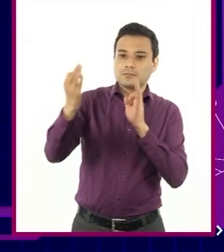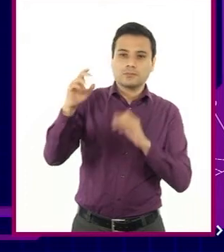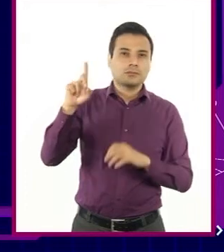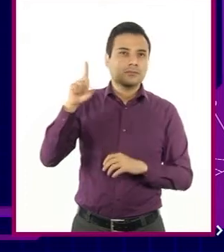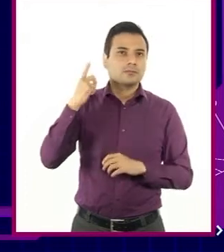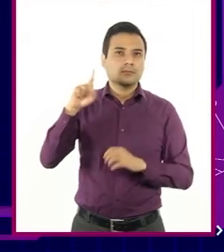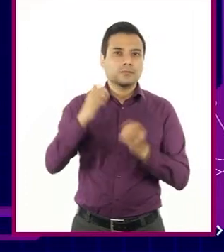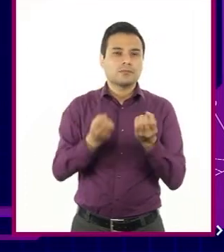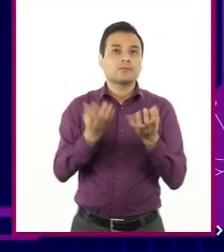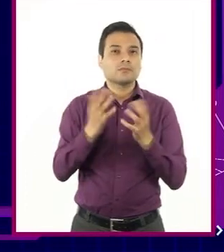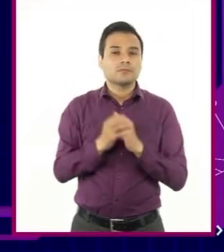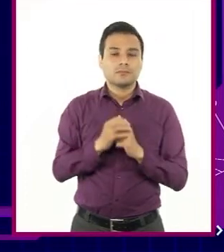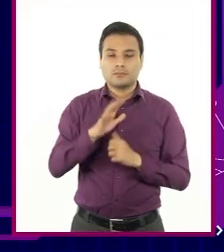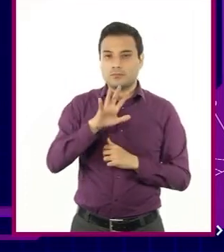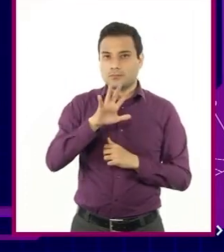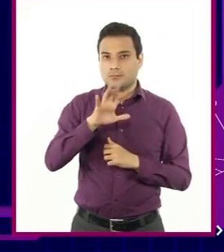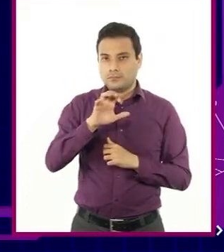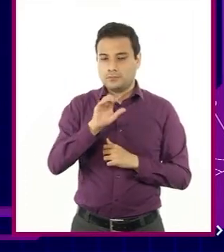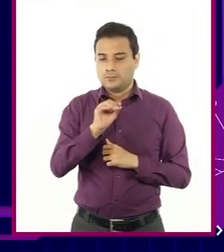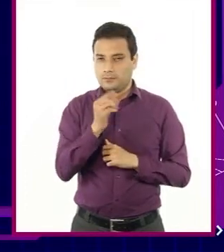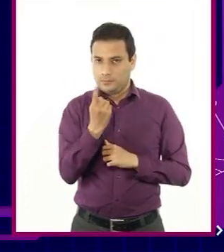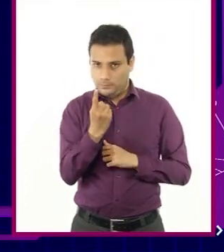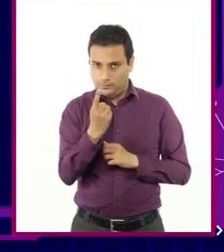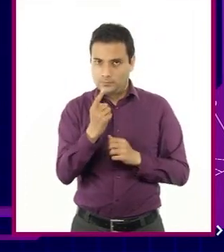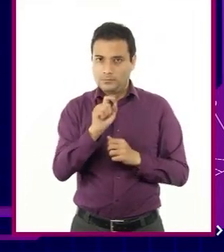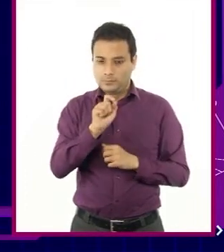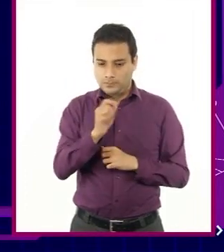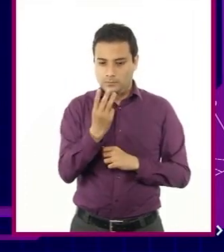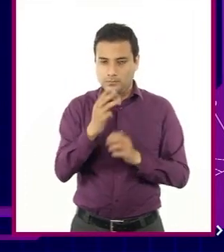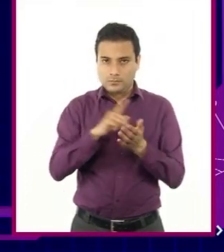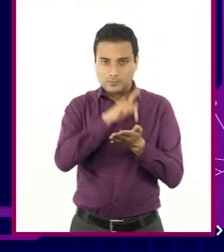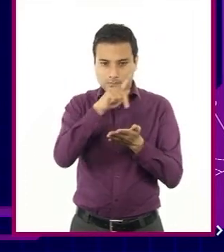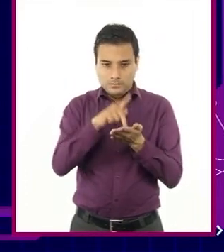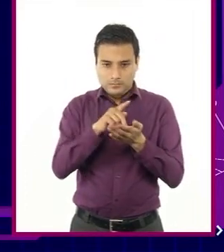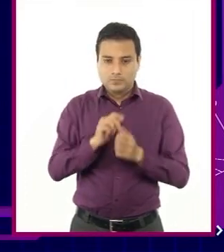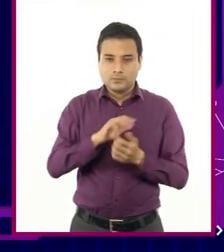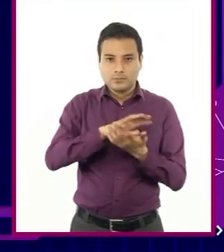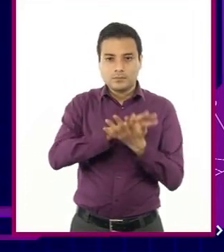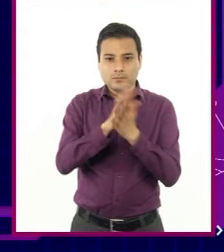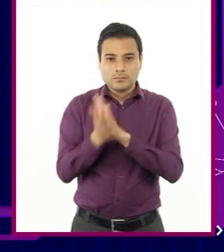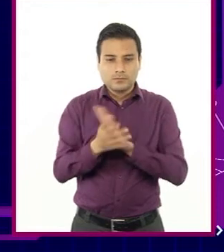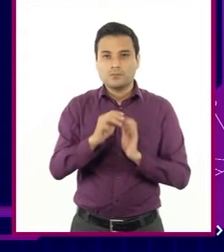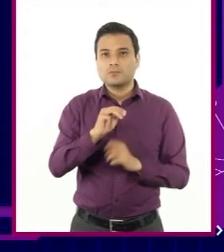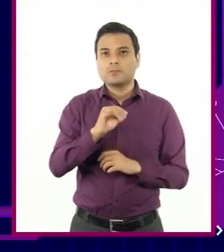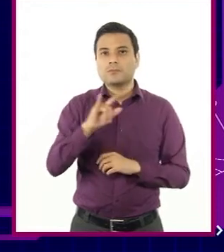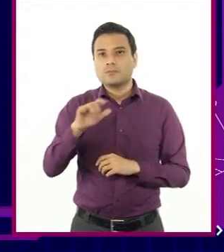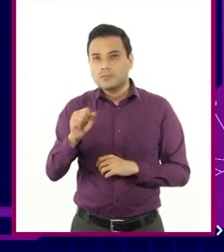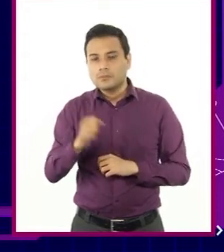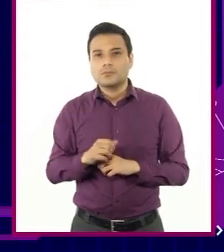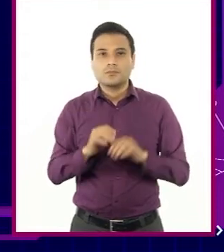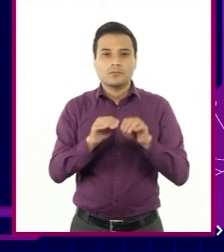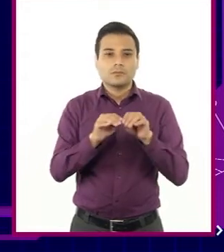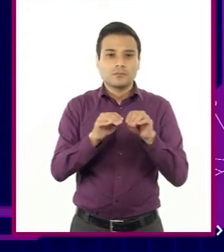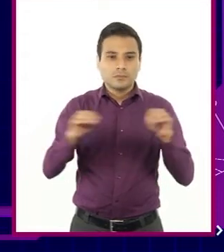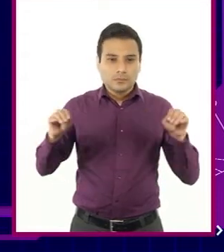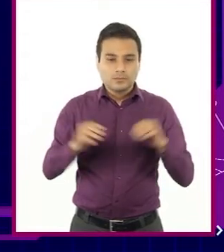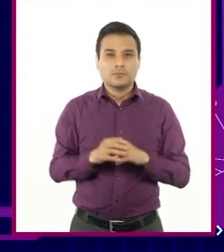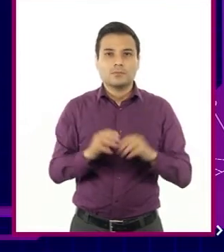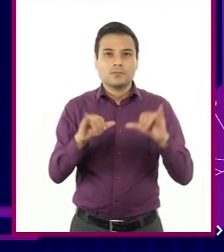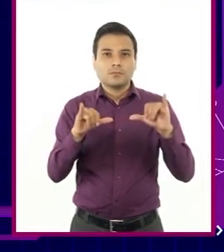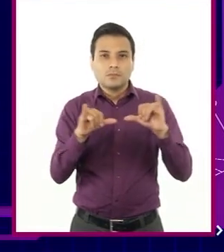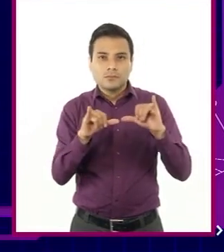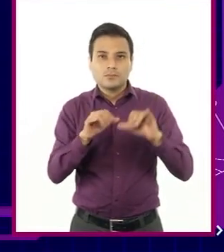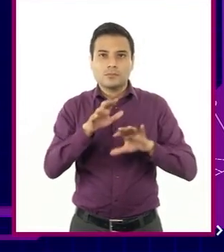aproximadamente de 591.3 kilómetros, a millas, metros, yardas, pies y